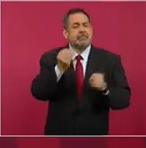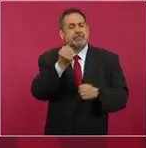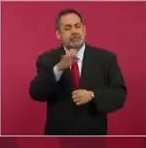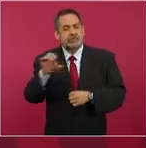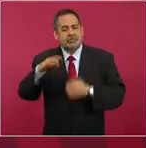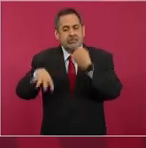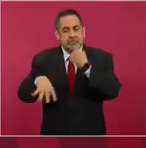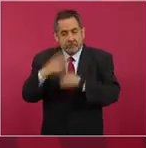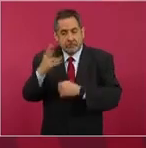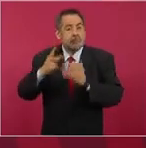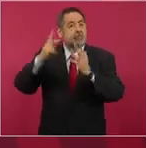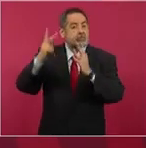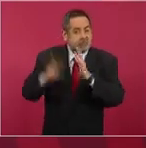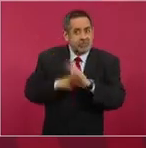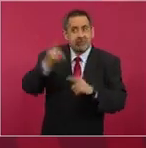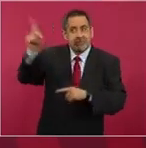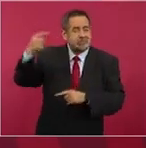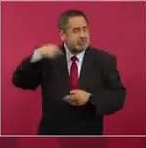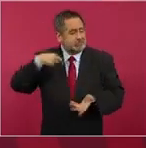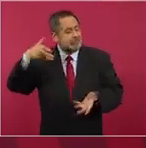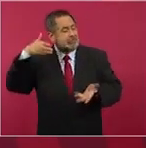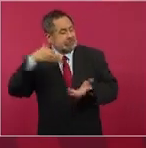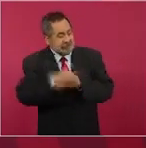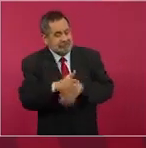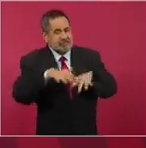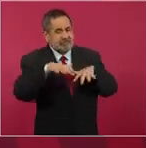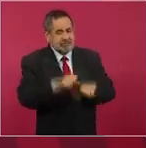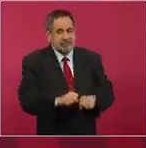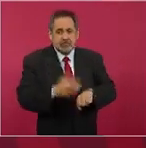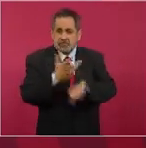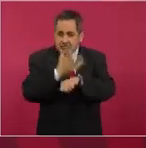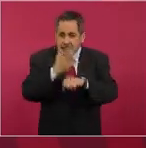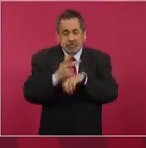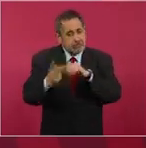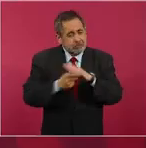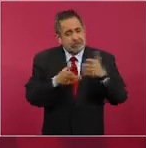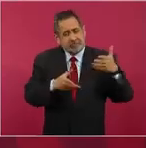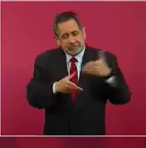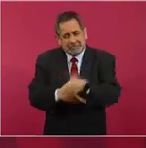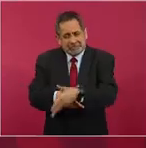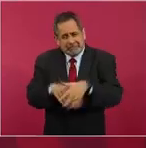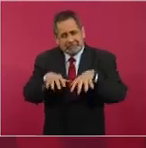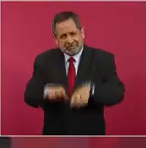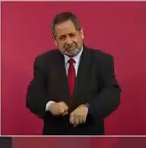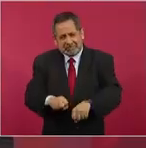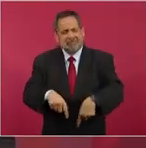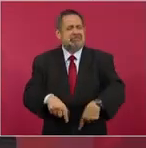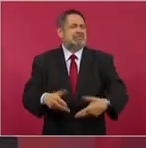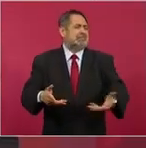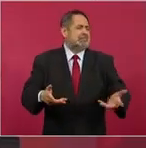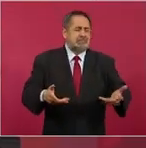1914, nos vuelven a invadir los estadounidenses.